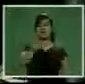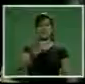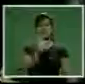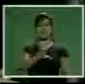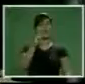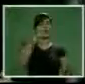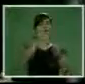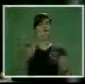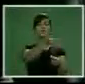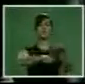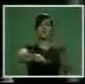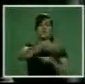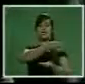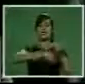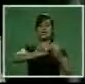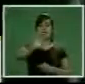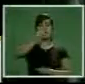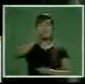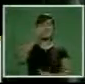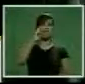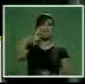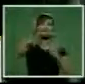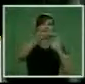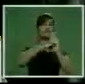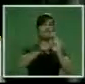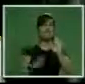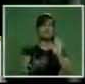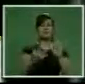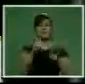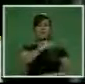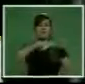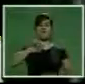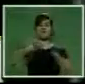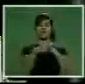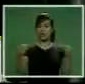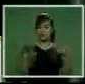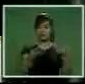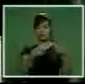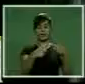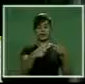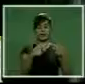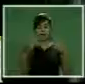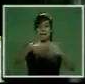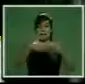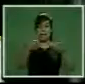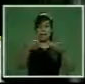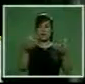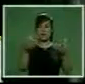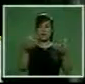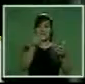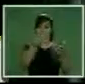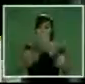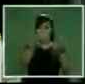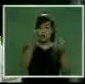decían. Uno, privatización. Lo decían. Dos, reducción del aparato público, desempleo.